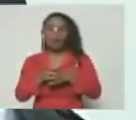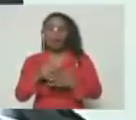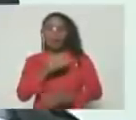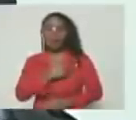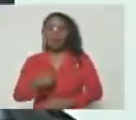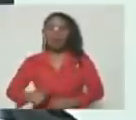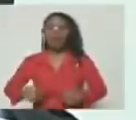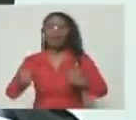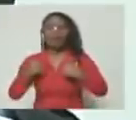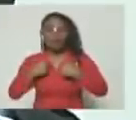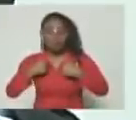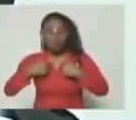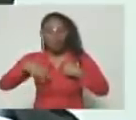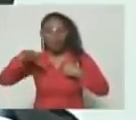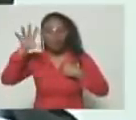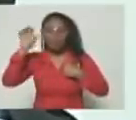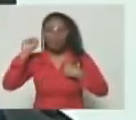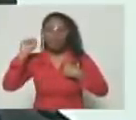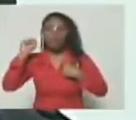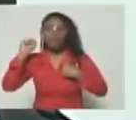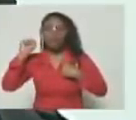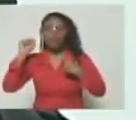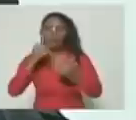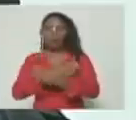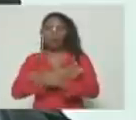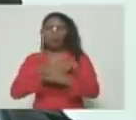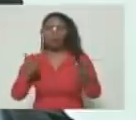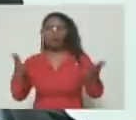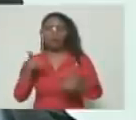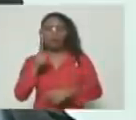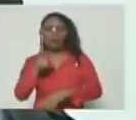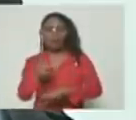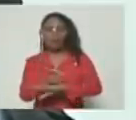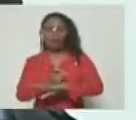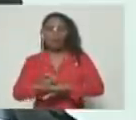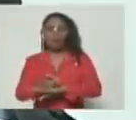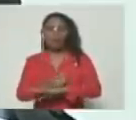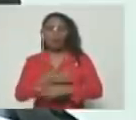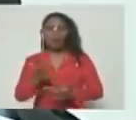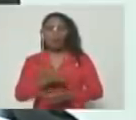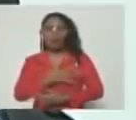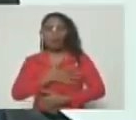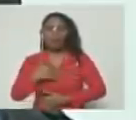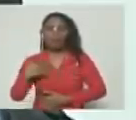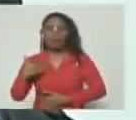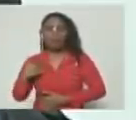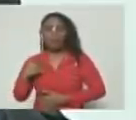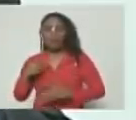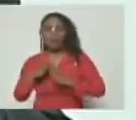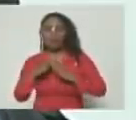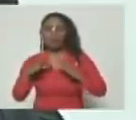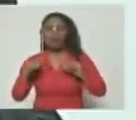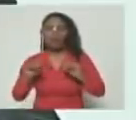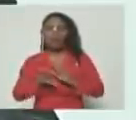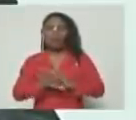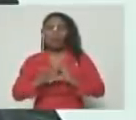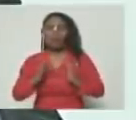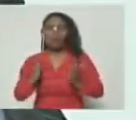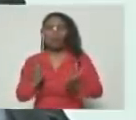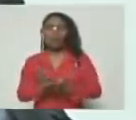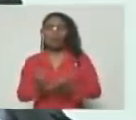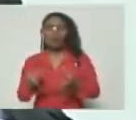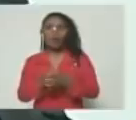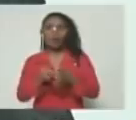yo entiendo la disposición de su gobierno de querer que todo el mundo venga a la comisión